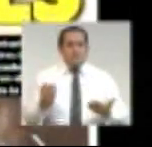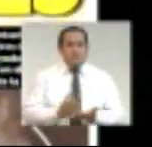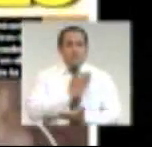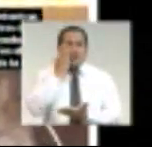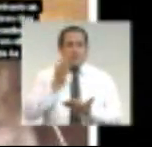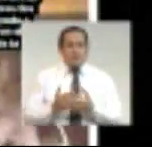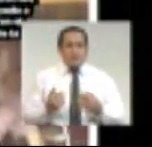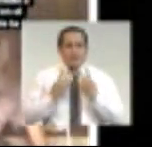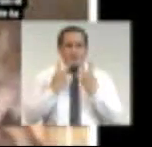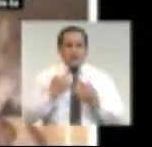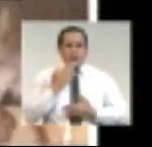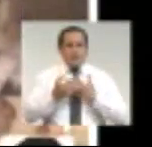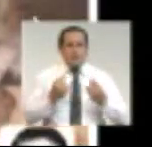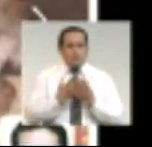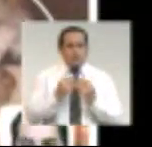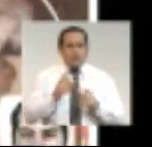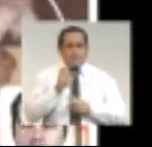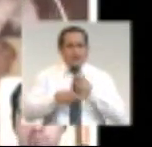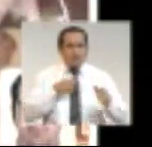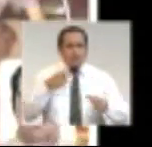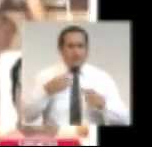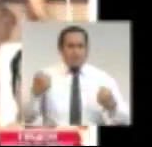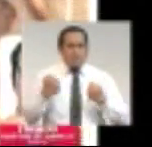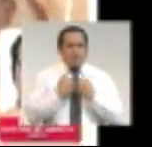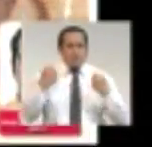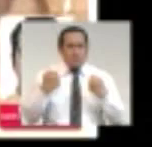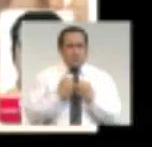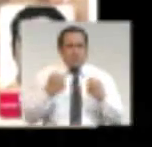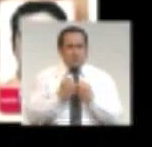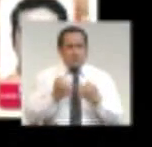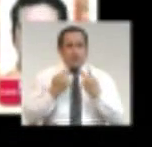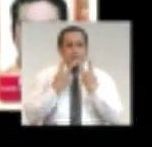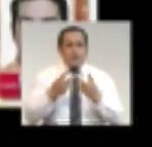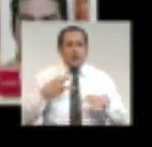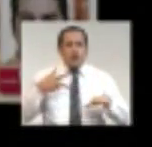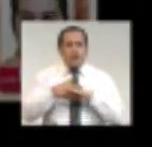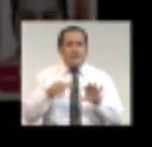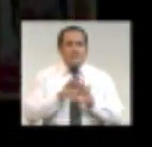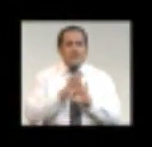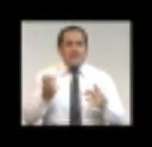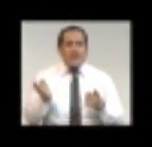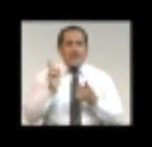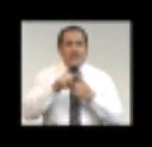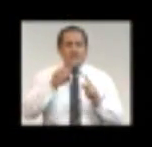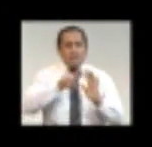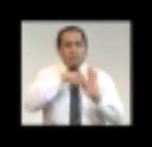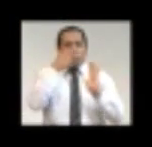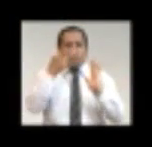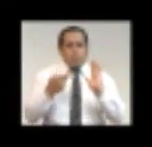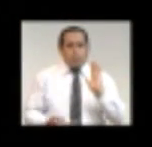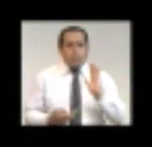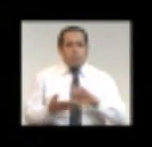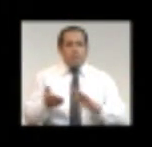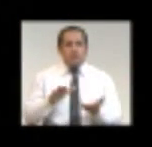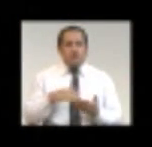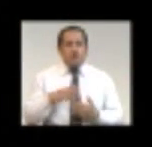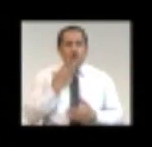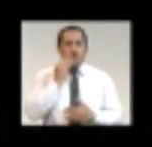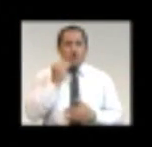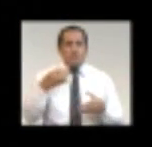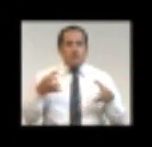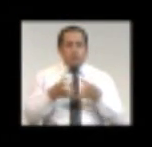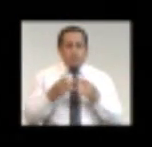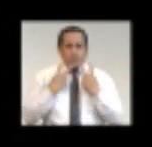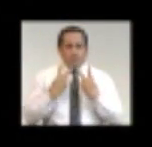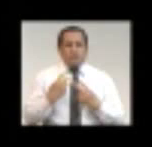correazo limpio, abriéndose paso entre los palcos. Violencia que no se detuvo sino hasta acabar con la vida un